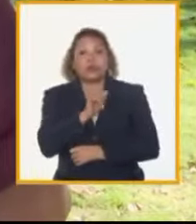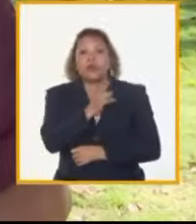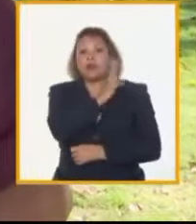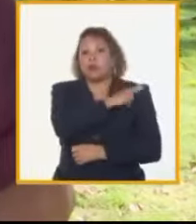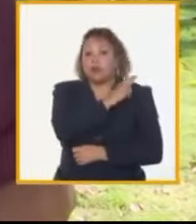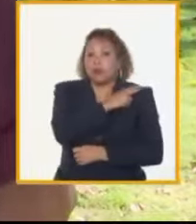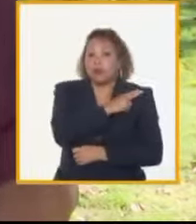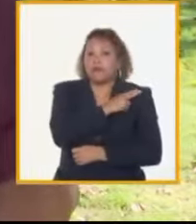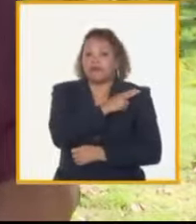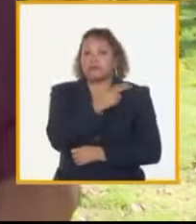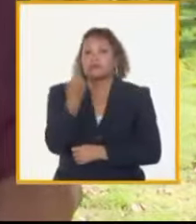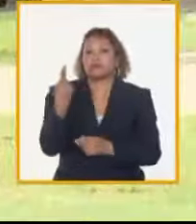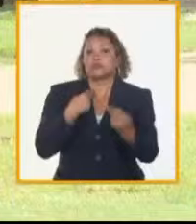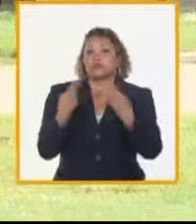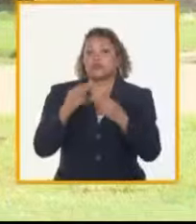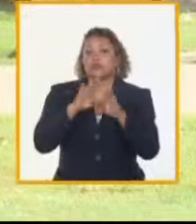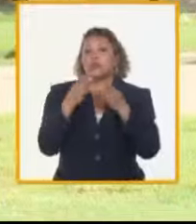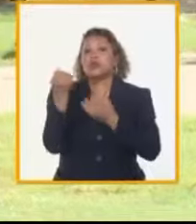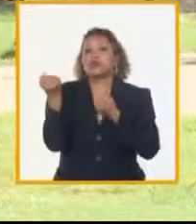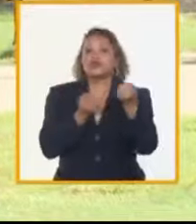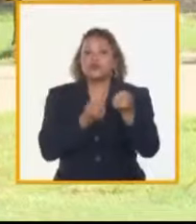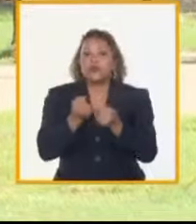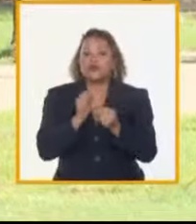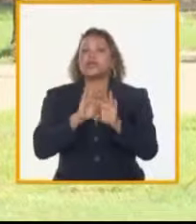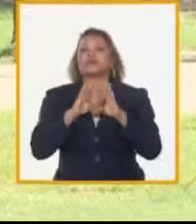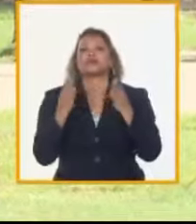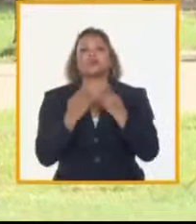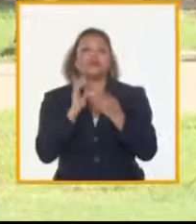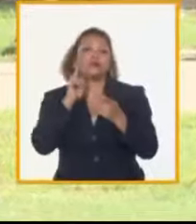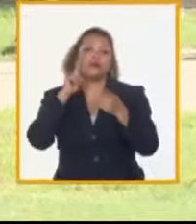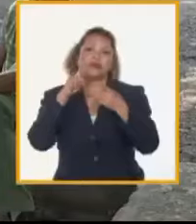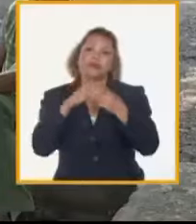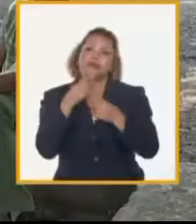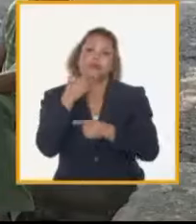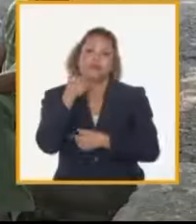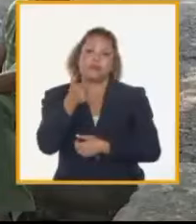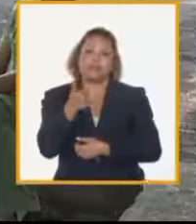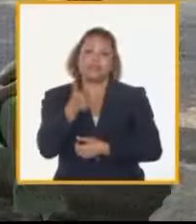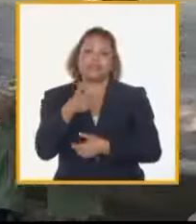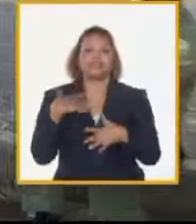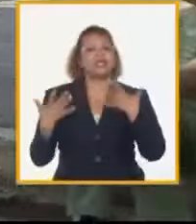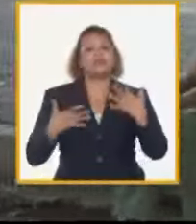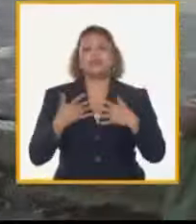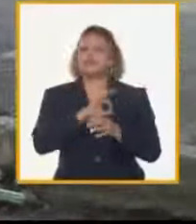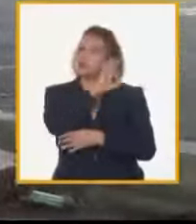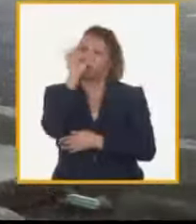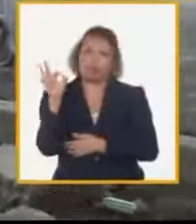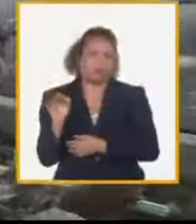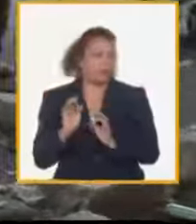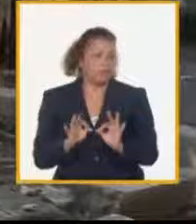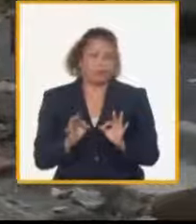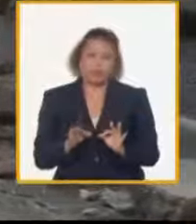que nos toca desarrollar el trabajo, en un mejoramiento del servicio. Satisfechos nunca vamos a estar. Creemos que siempre